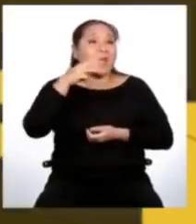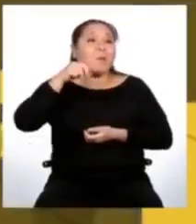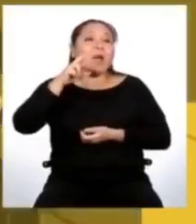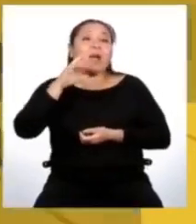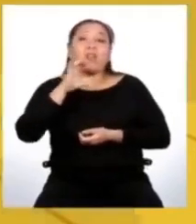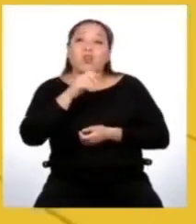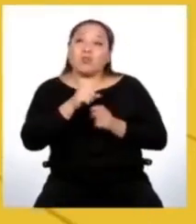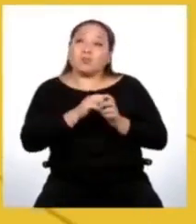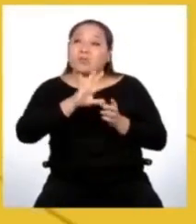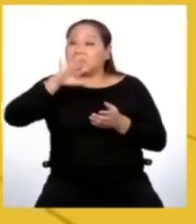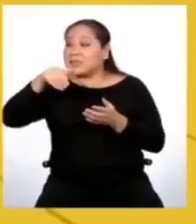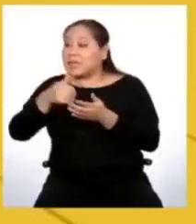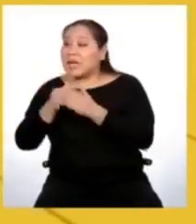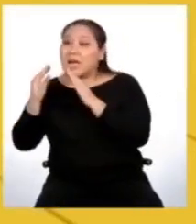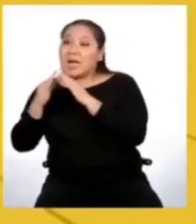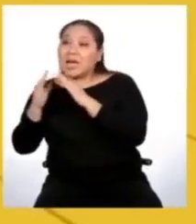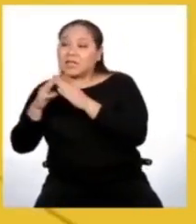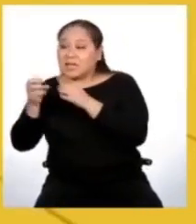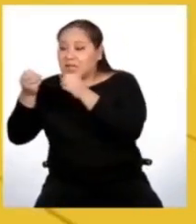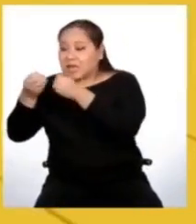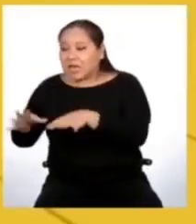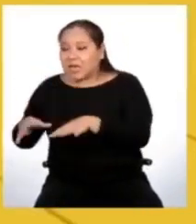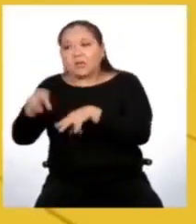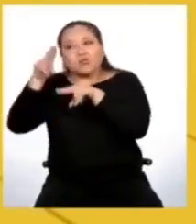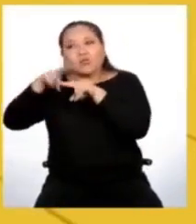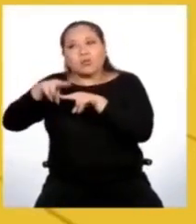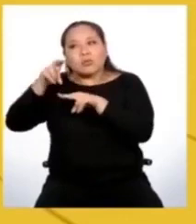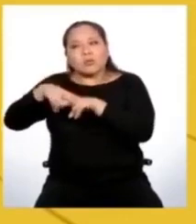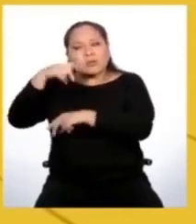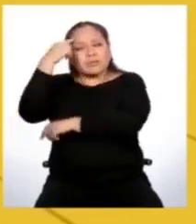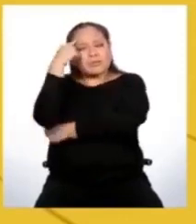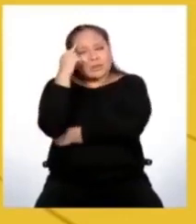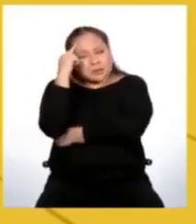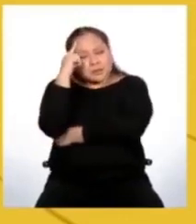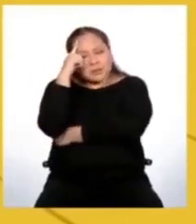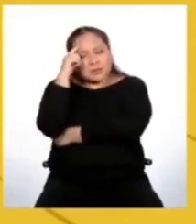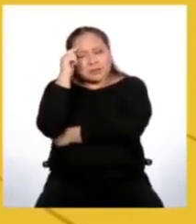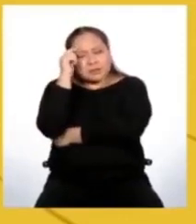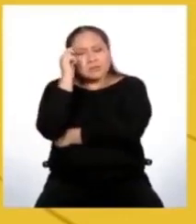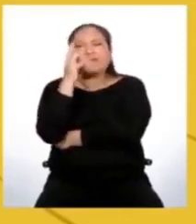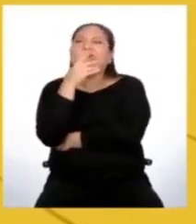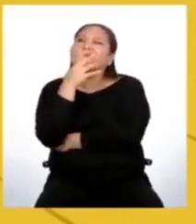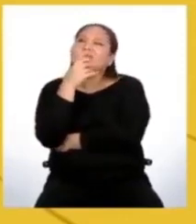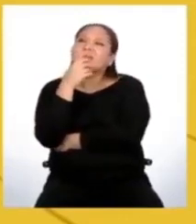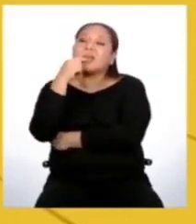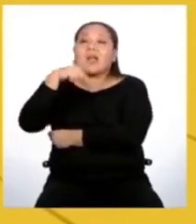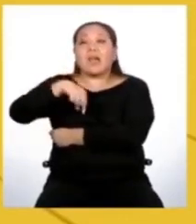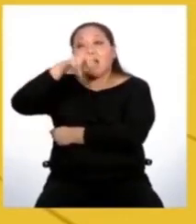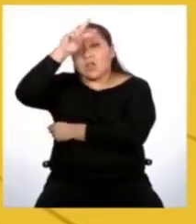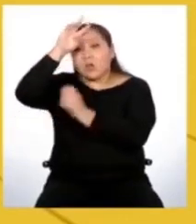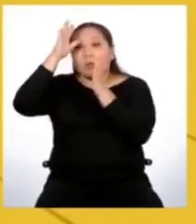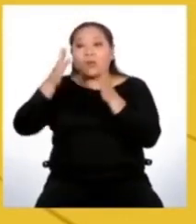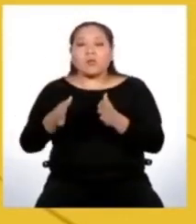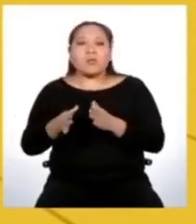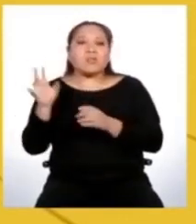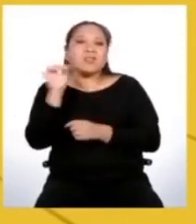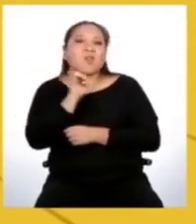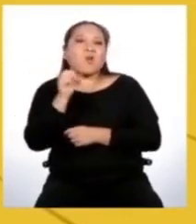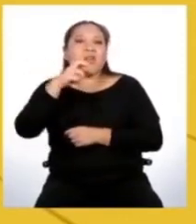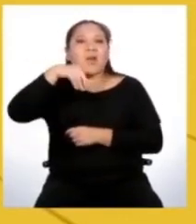casa, deja las compras del día y se sienta a reflexionar sobre lo que ha pasado. Los peruanos y peruanas somos como don